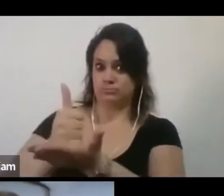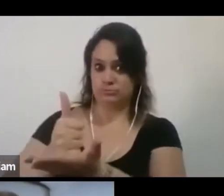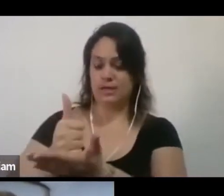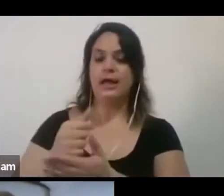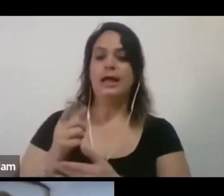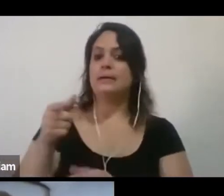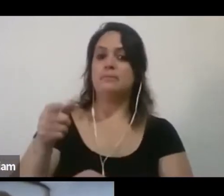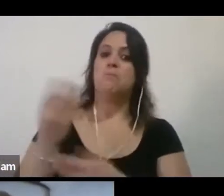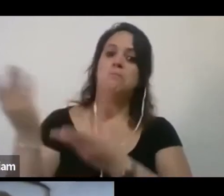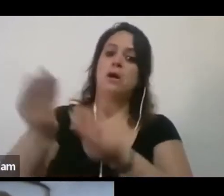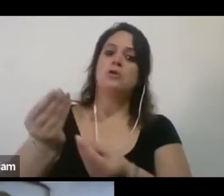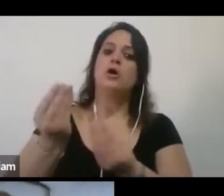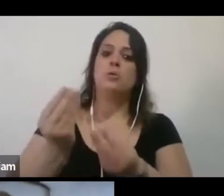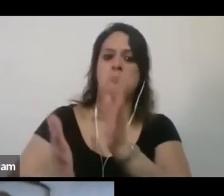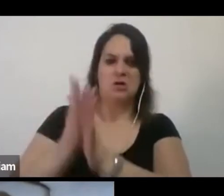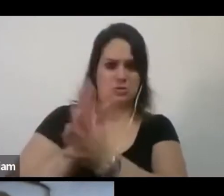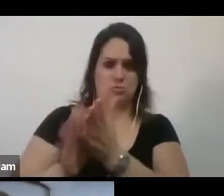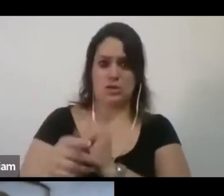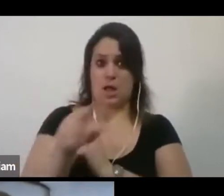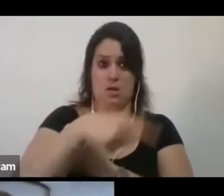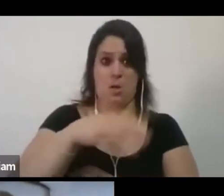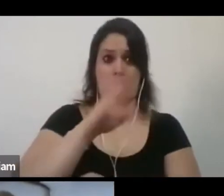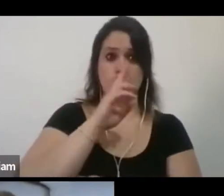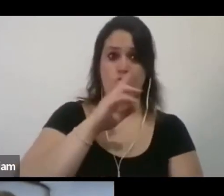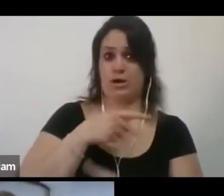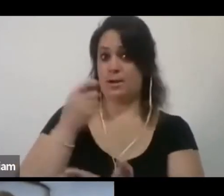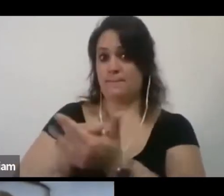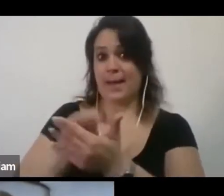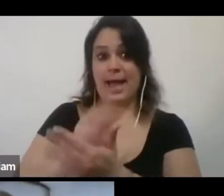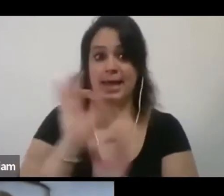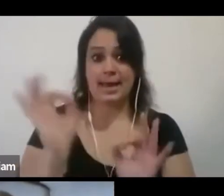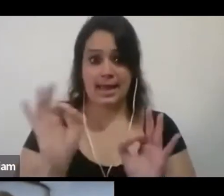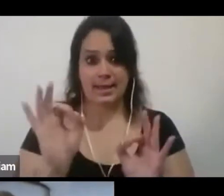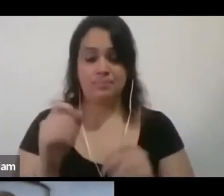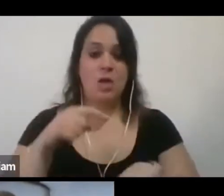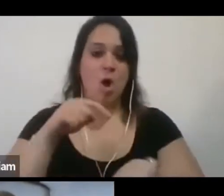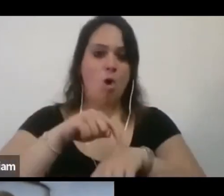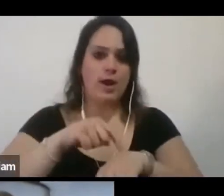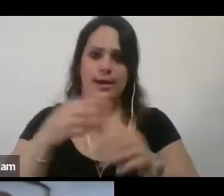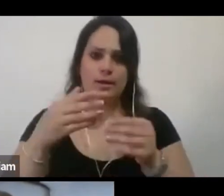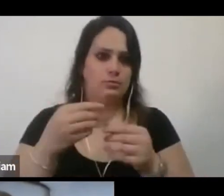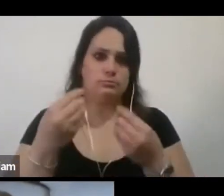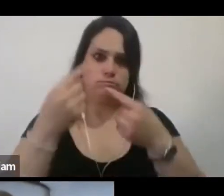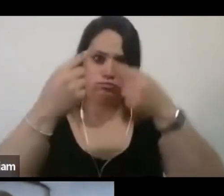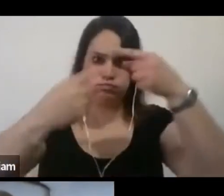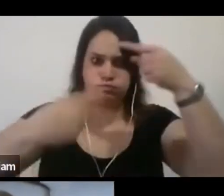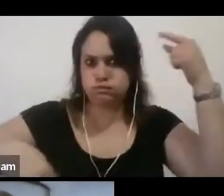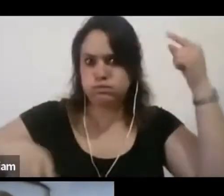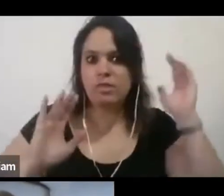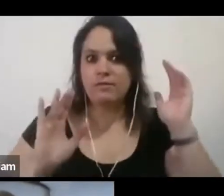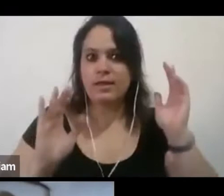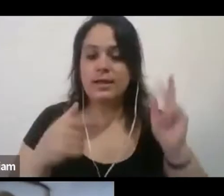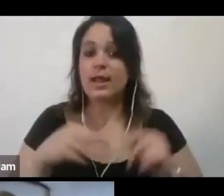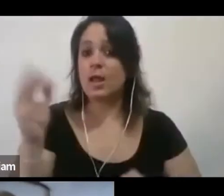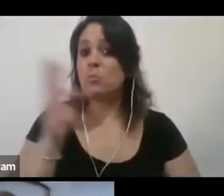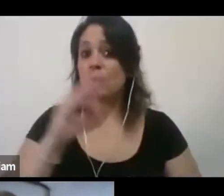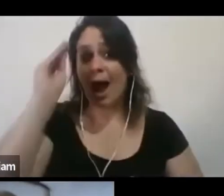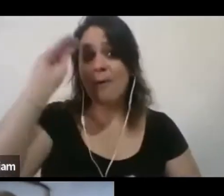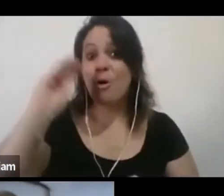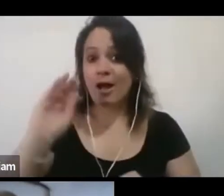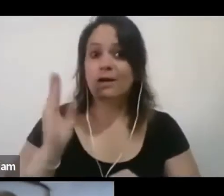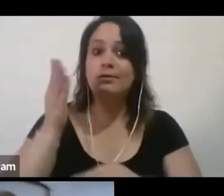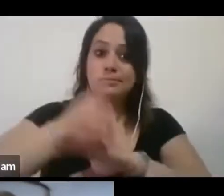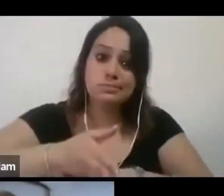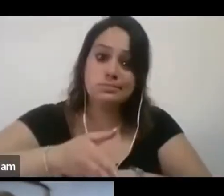gratuita, con un horario amplio, donde ella puede ayudar y contener a la mamá de